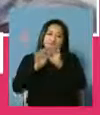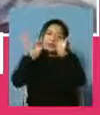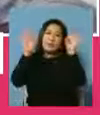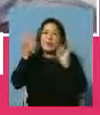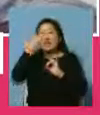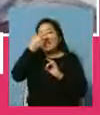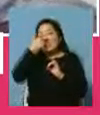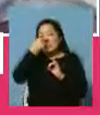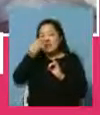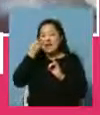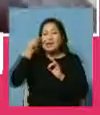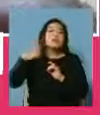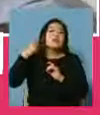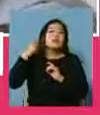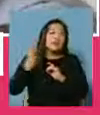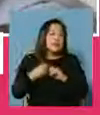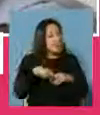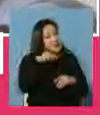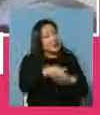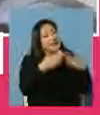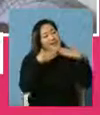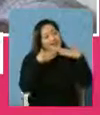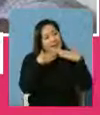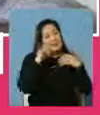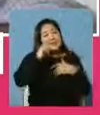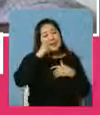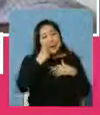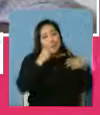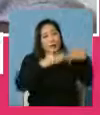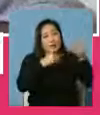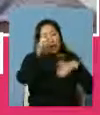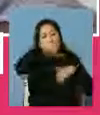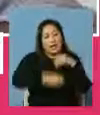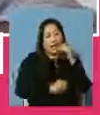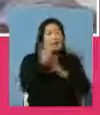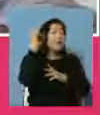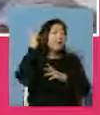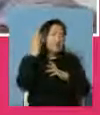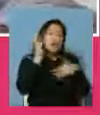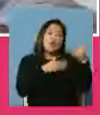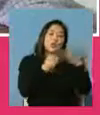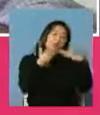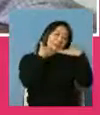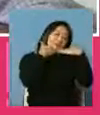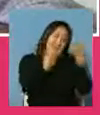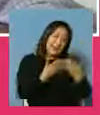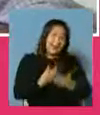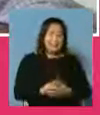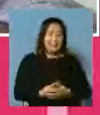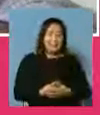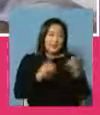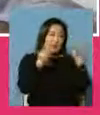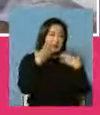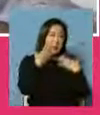gripe española. Doctor, un gusto haber hablado con usted. Ya esta mañana hablamos en radio. Gracias a usted Gracias por estar.